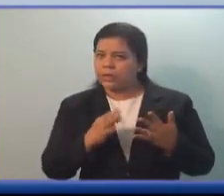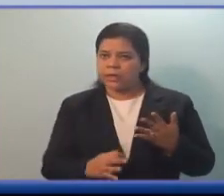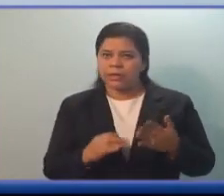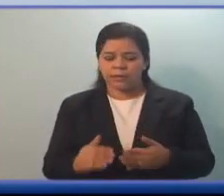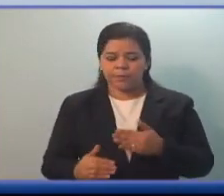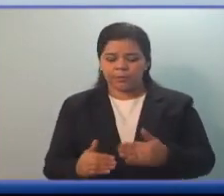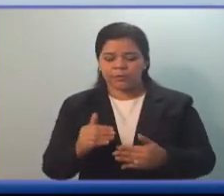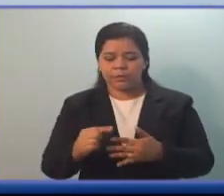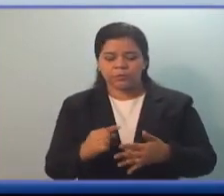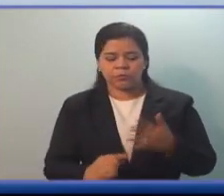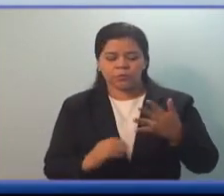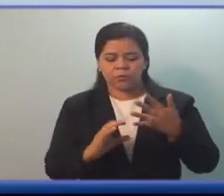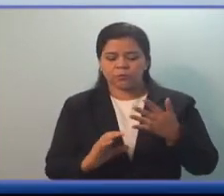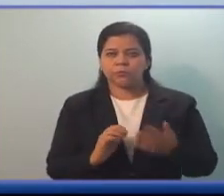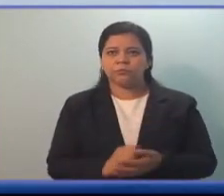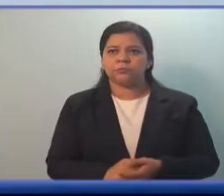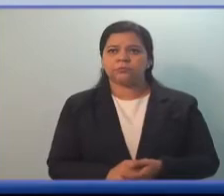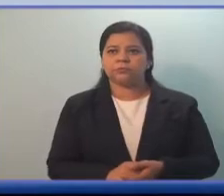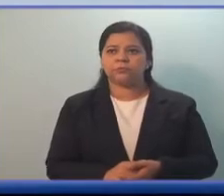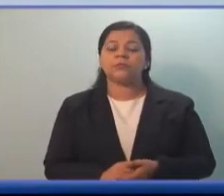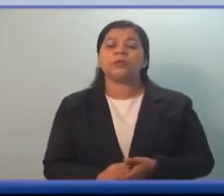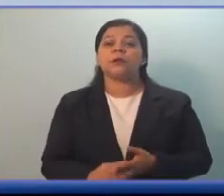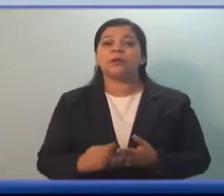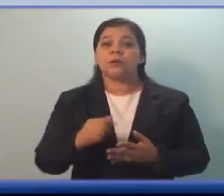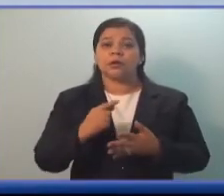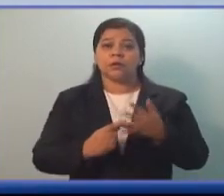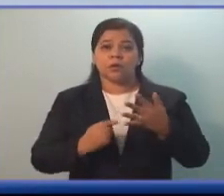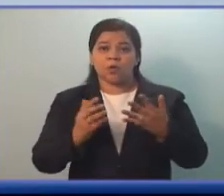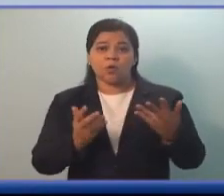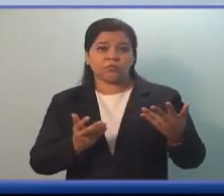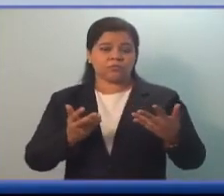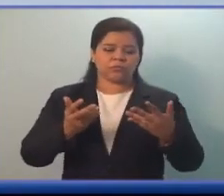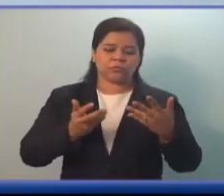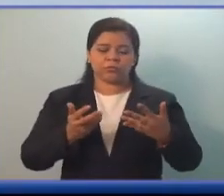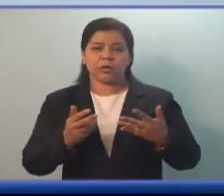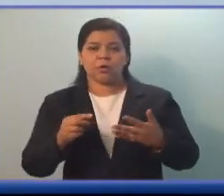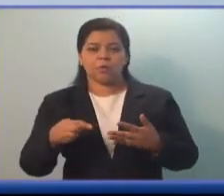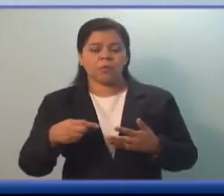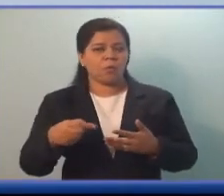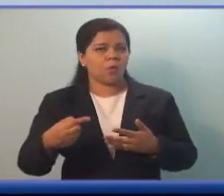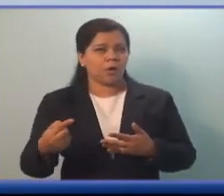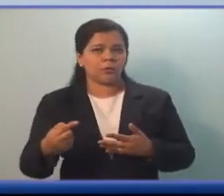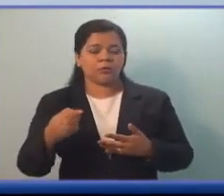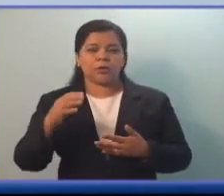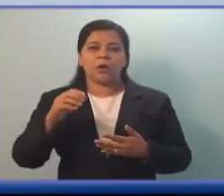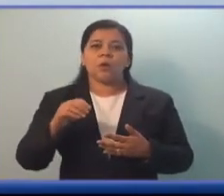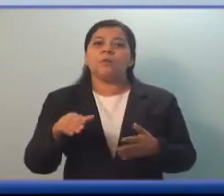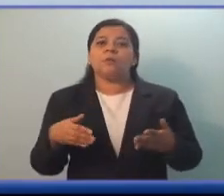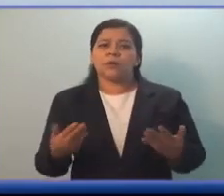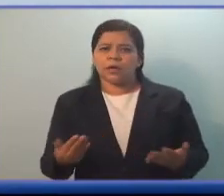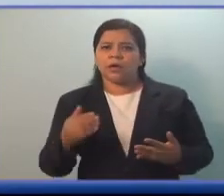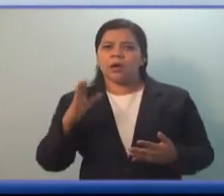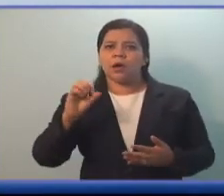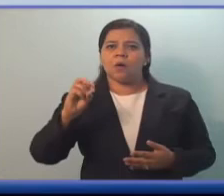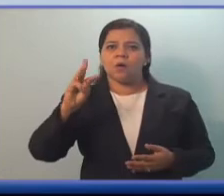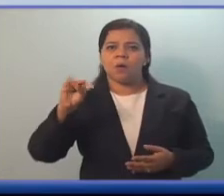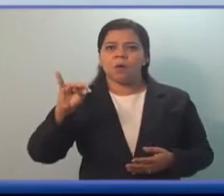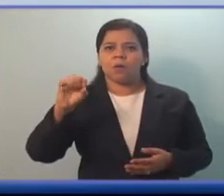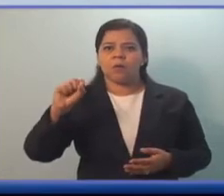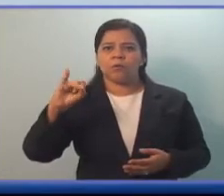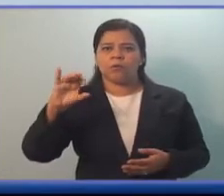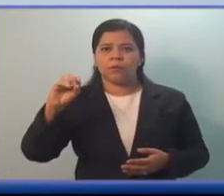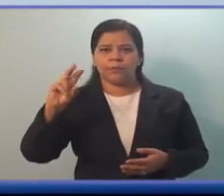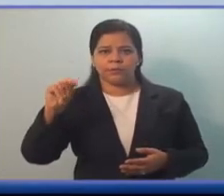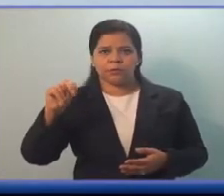Constitucionales, que es la inconstitucionalidad por omisión. Y es precisamente el caso de las salas